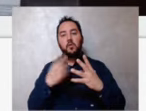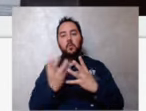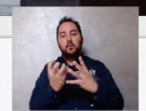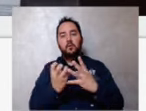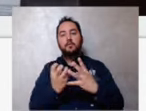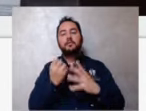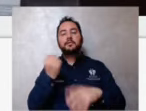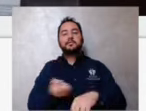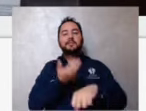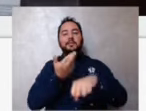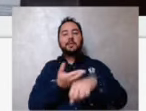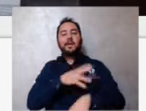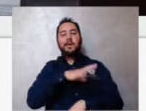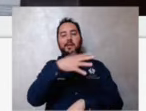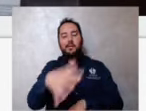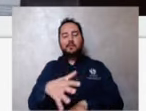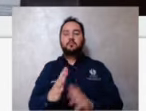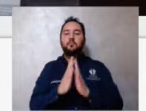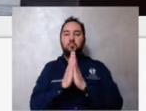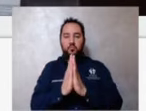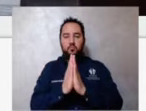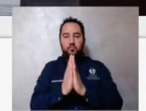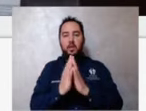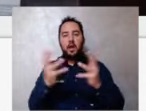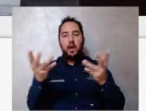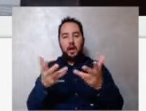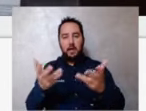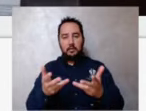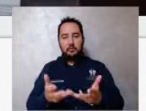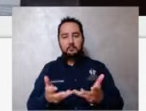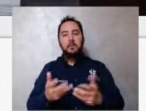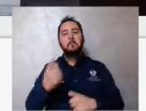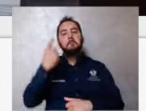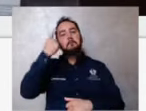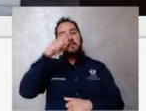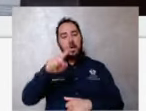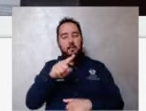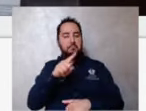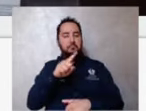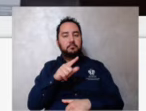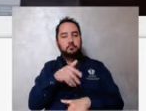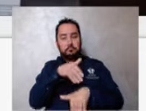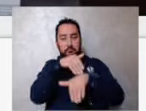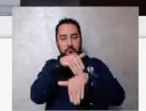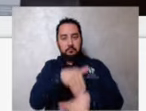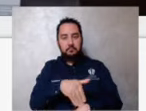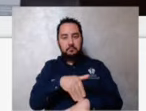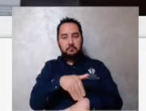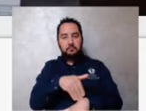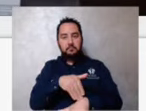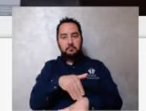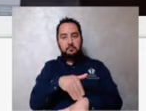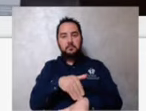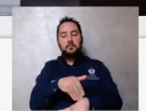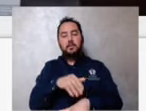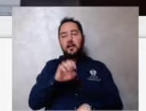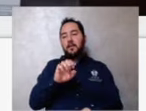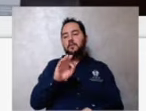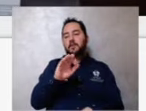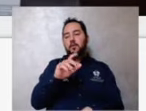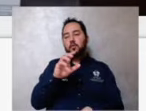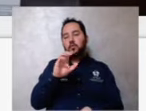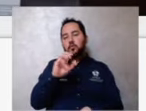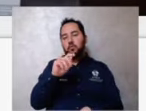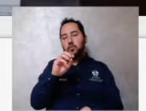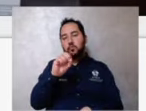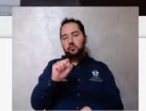la Secretaría General que proceda a realizar los actos tendentes a dar cumplimiento al apartado de efectos para que la presente